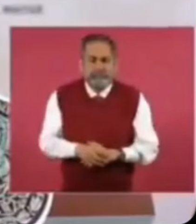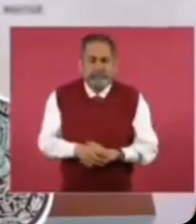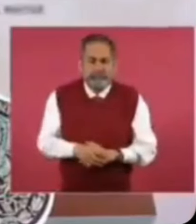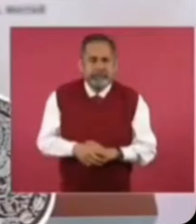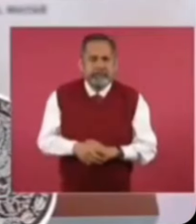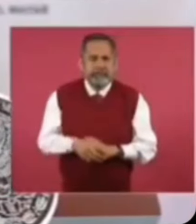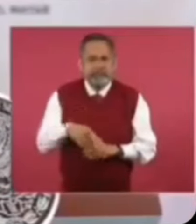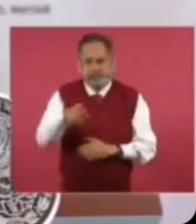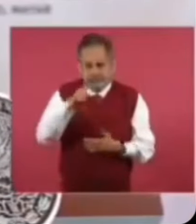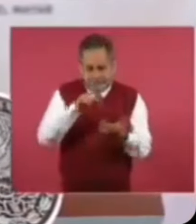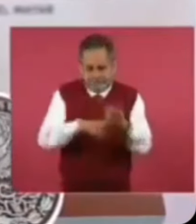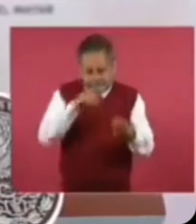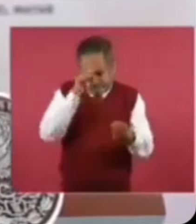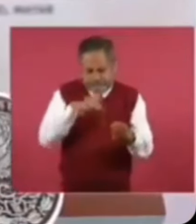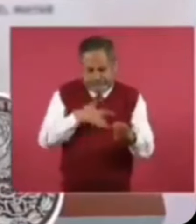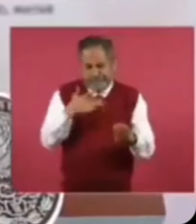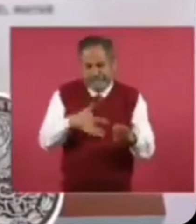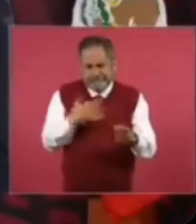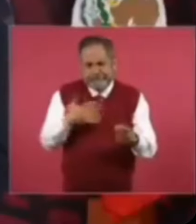que estaba consciente,